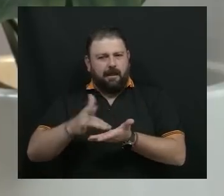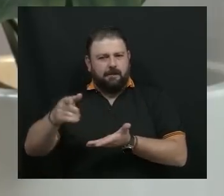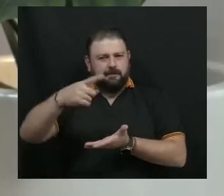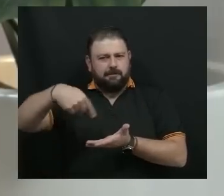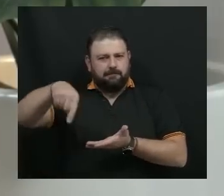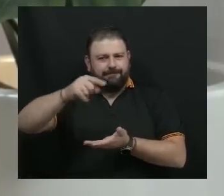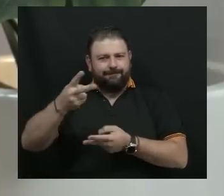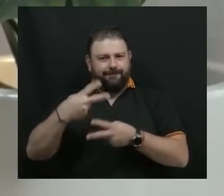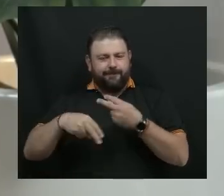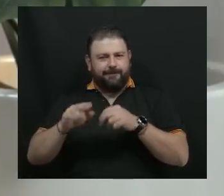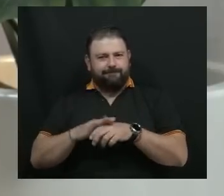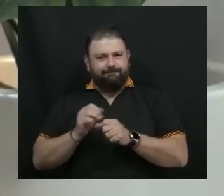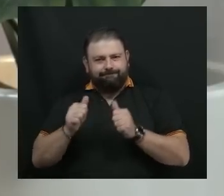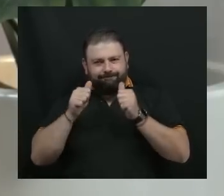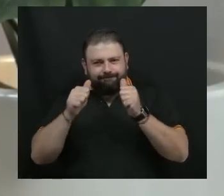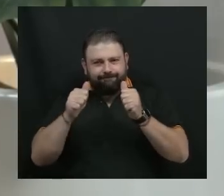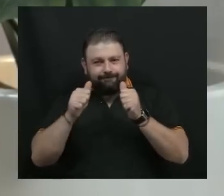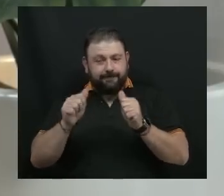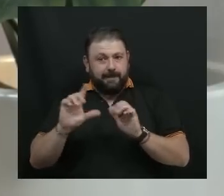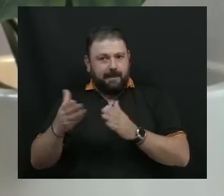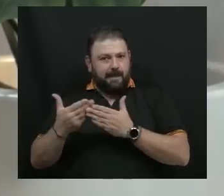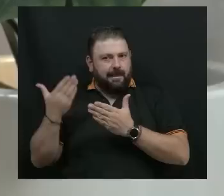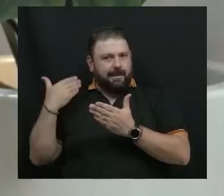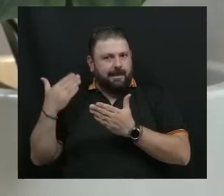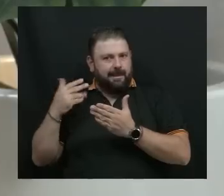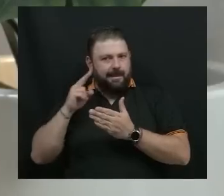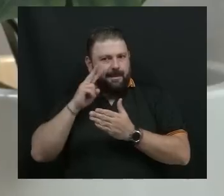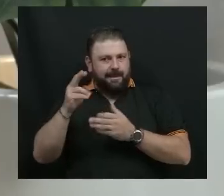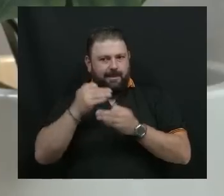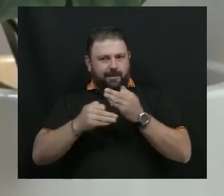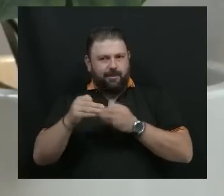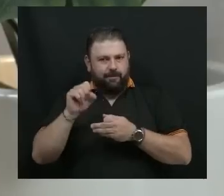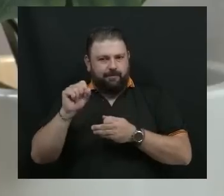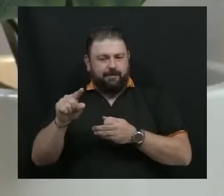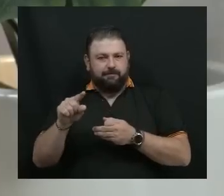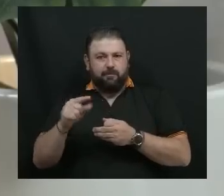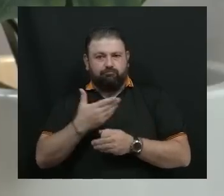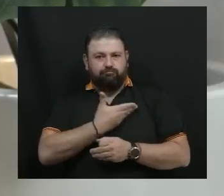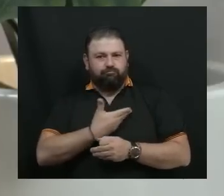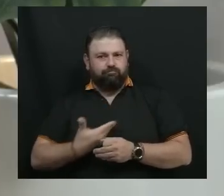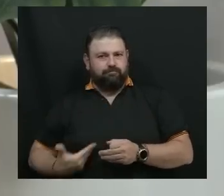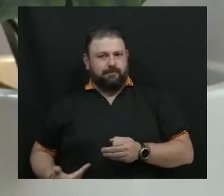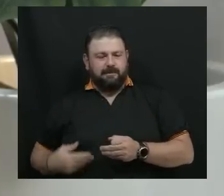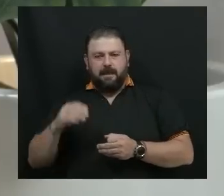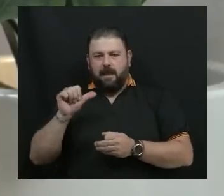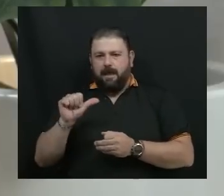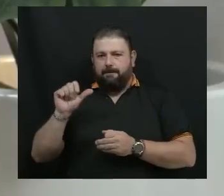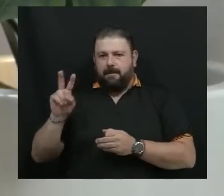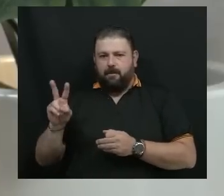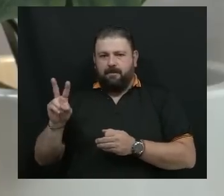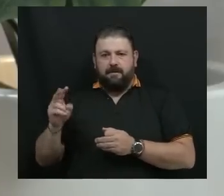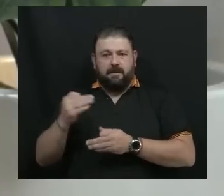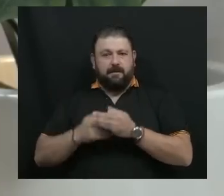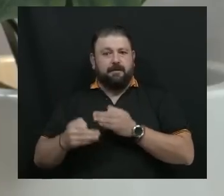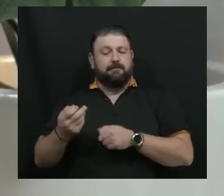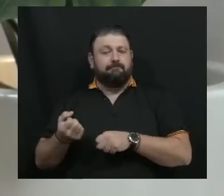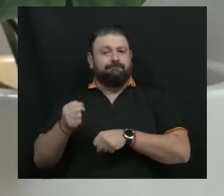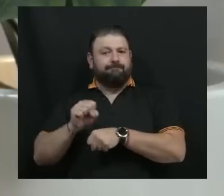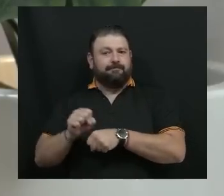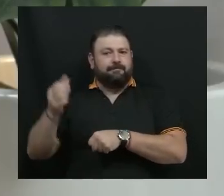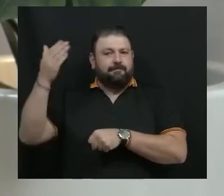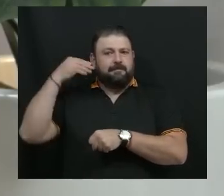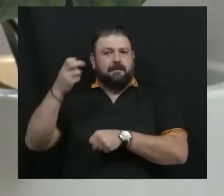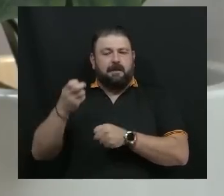Y bueno, como ya lo acaban de ver, en voz de nuestro presidente Amaury Vergara, el pasado fin de semana él